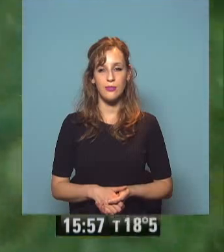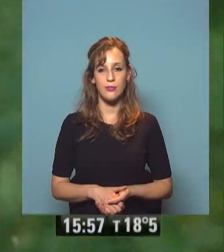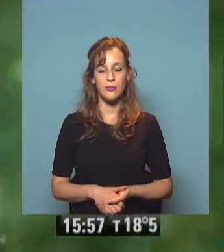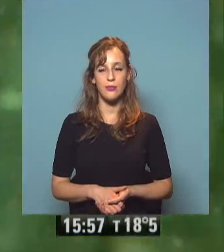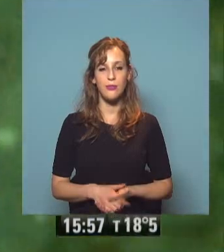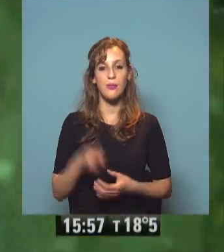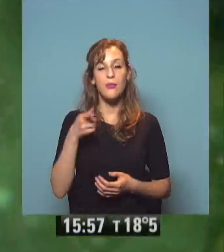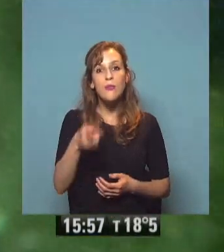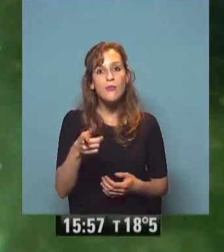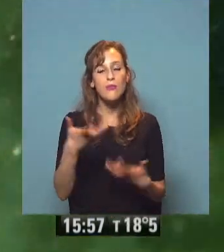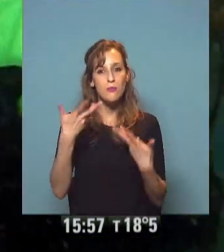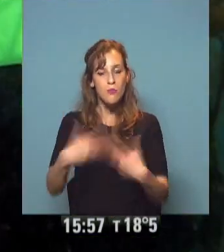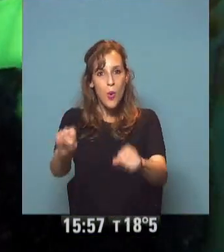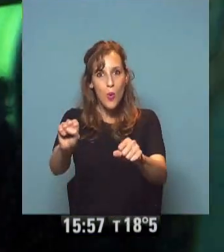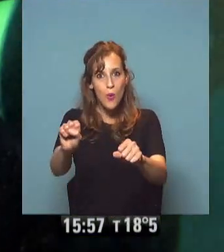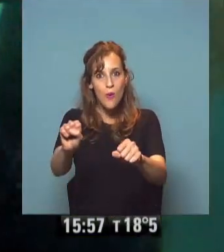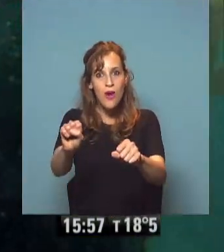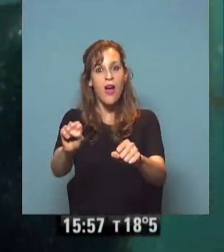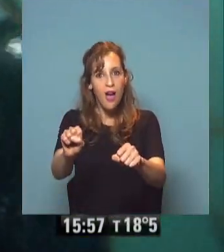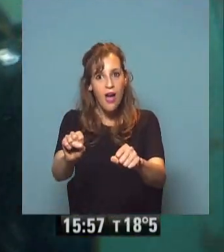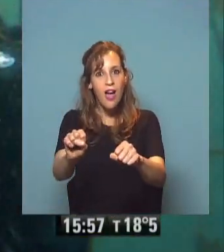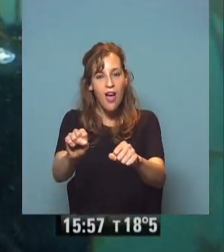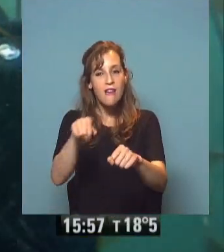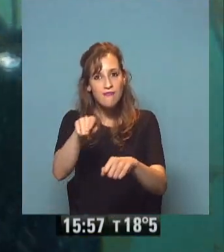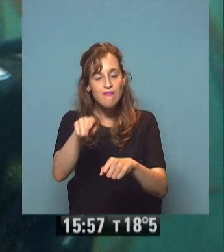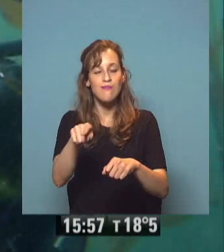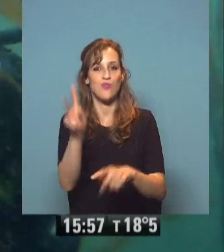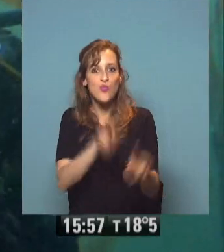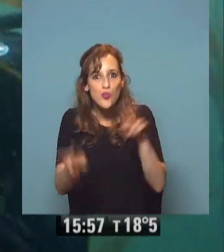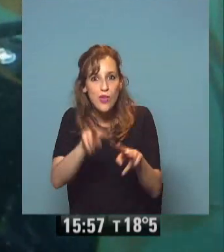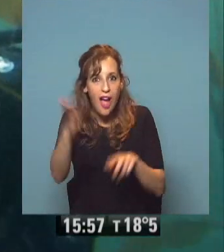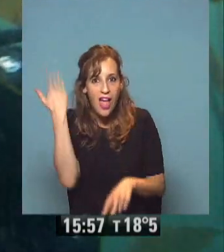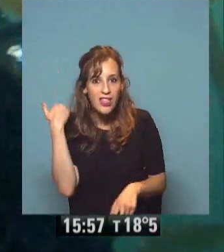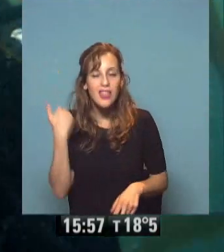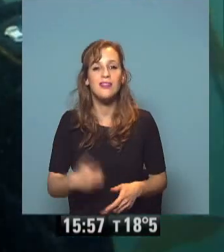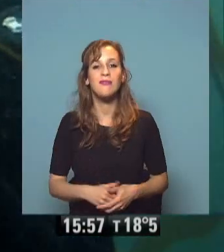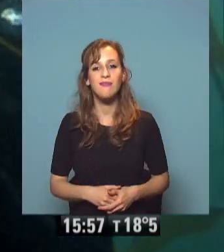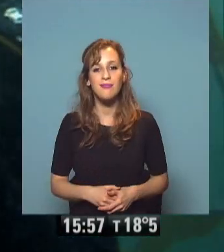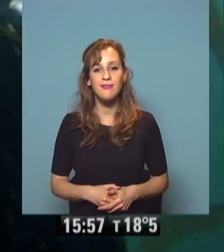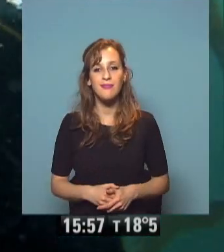Por fin pudimos encontrarlo. Era el tenóforo que estábamos buscando.